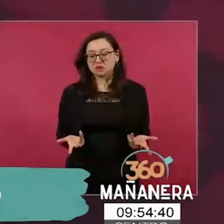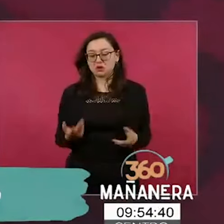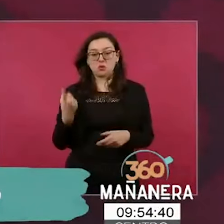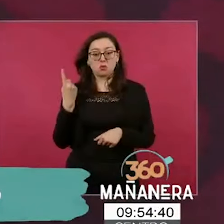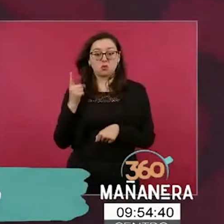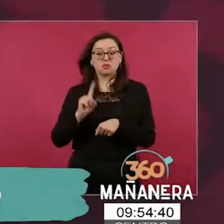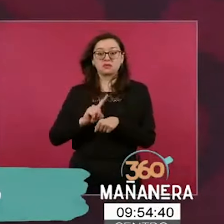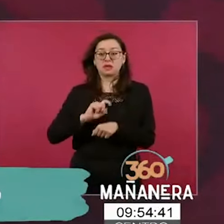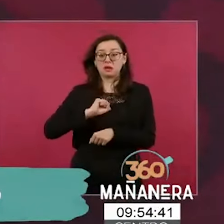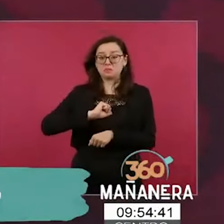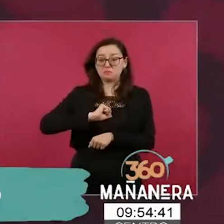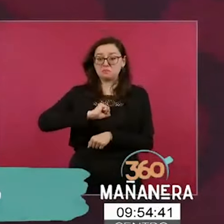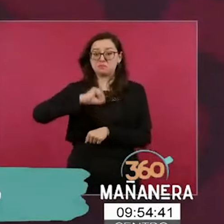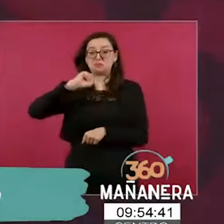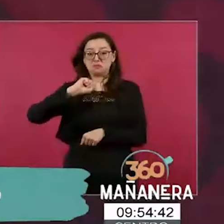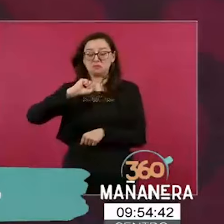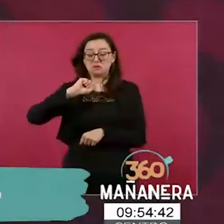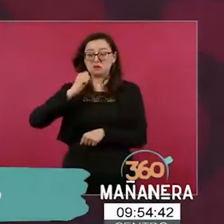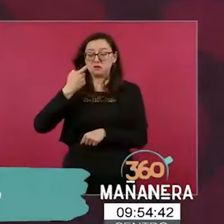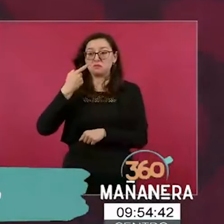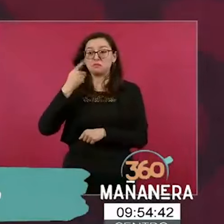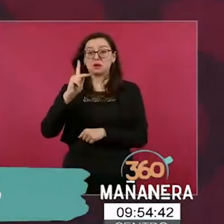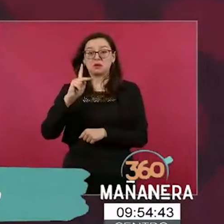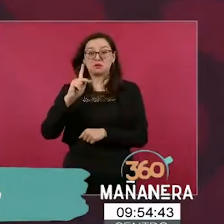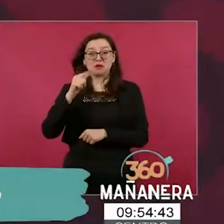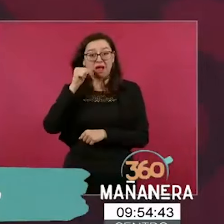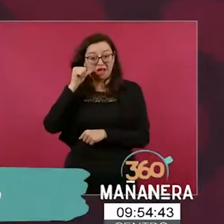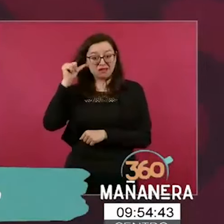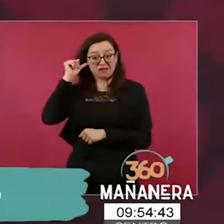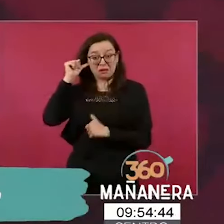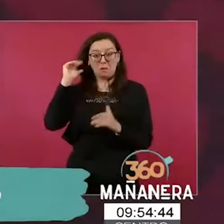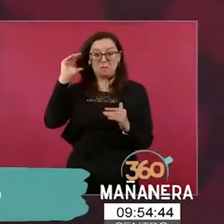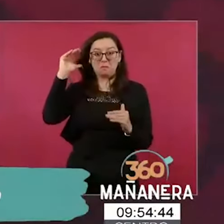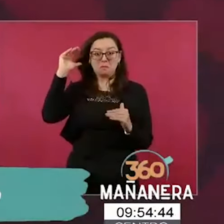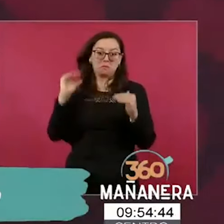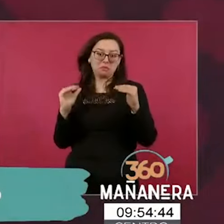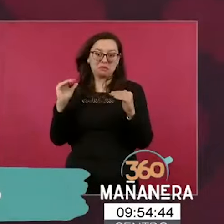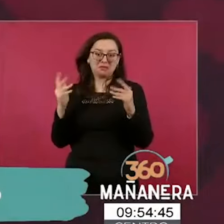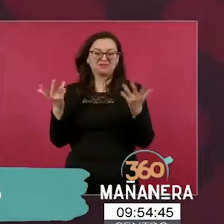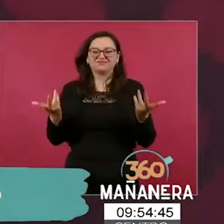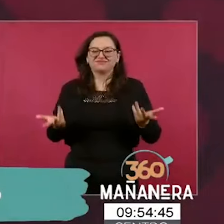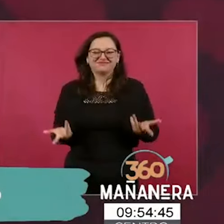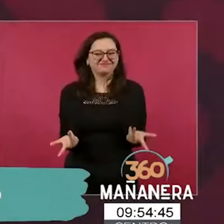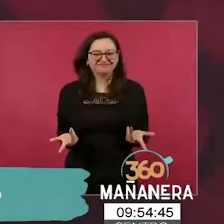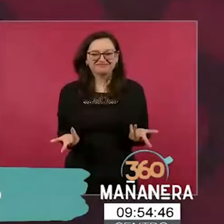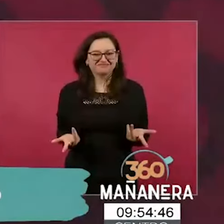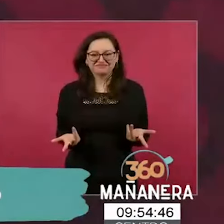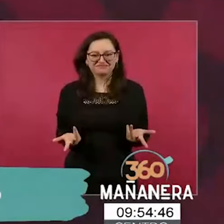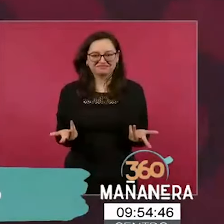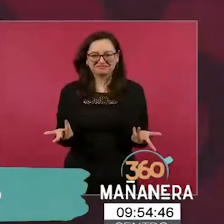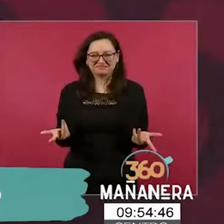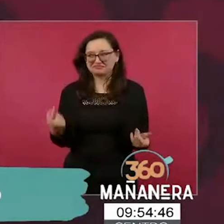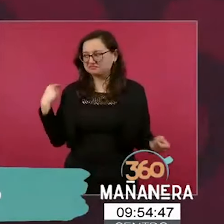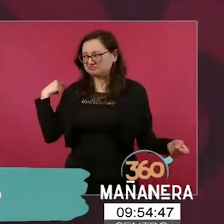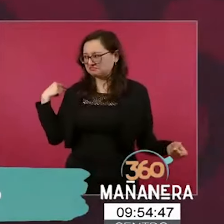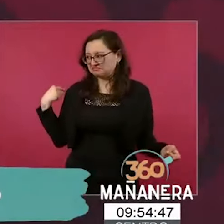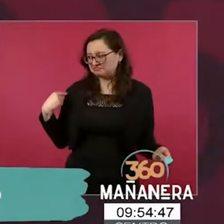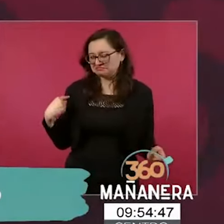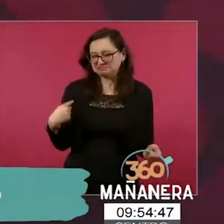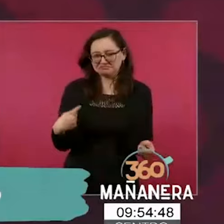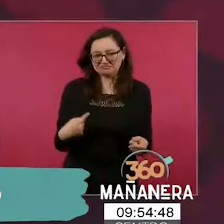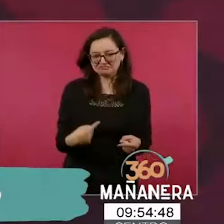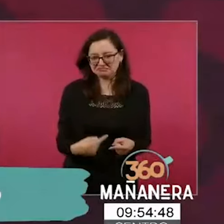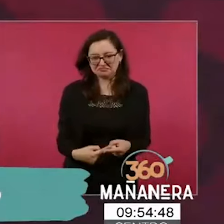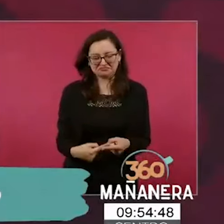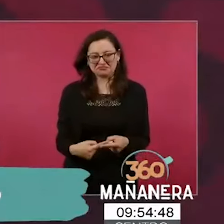ayer siguió siendo el peso durante los últimos tiempos la moneda